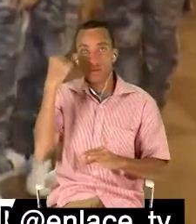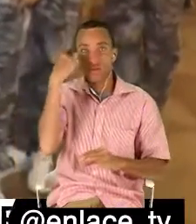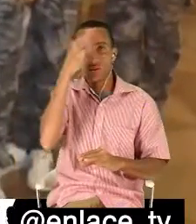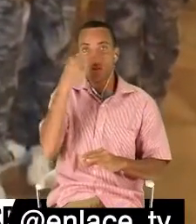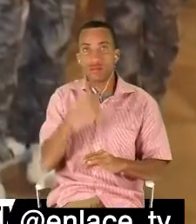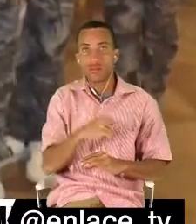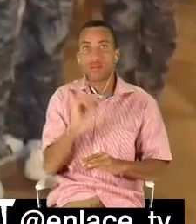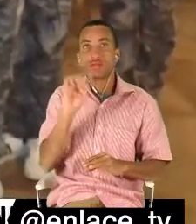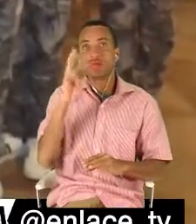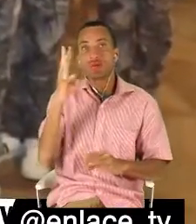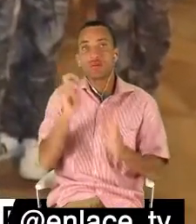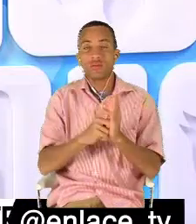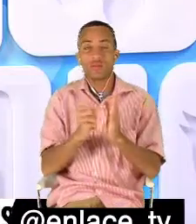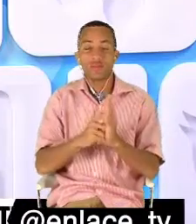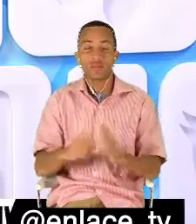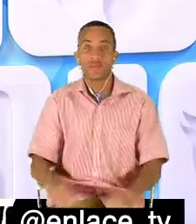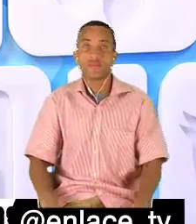cuarta versión.